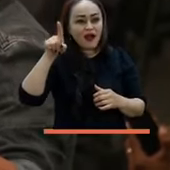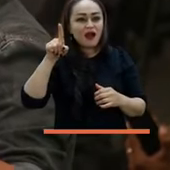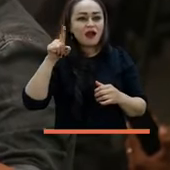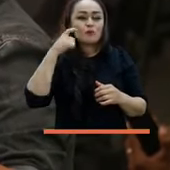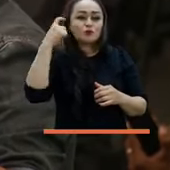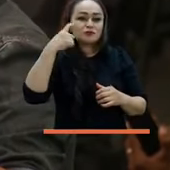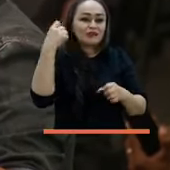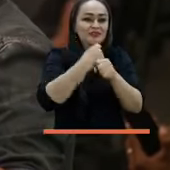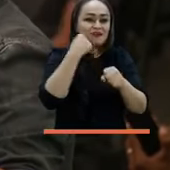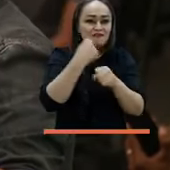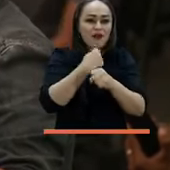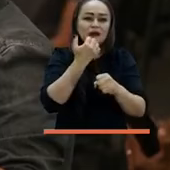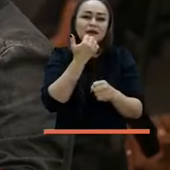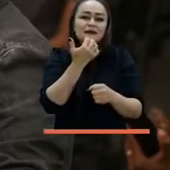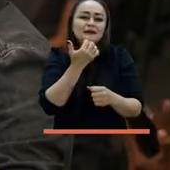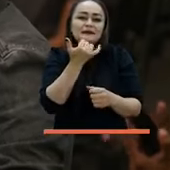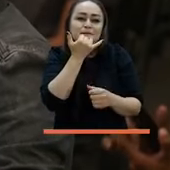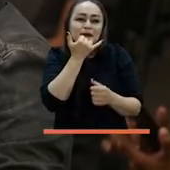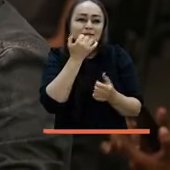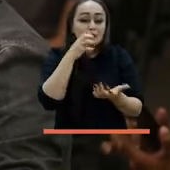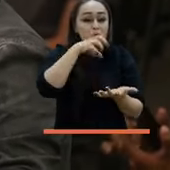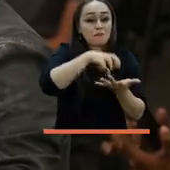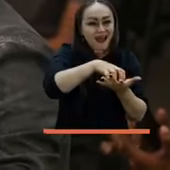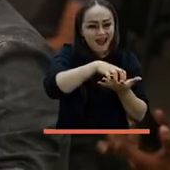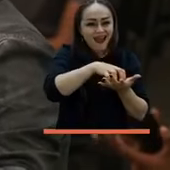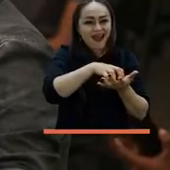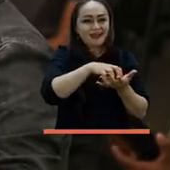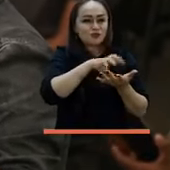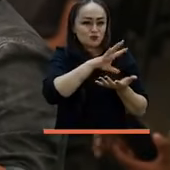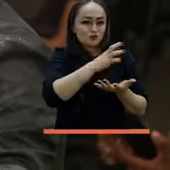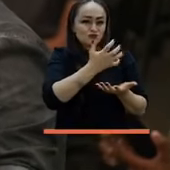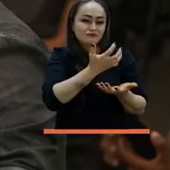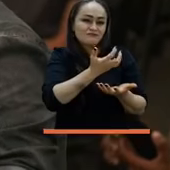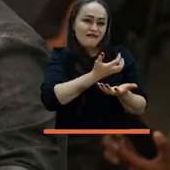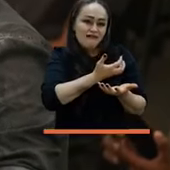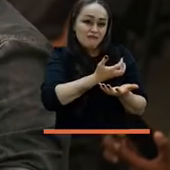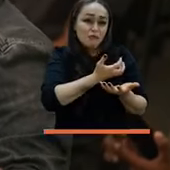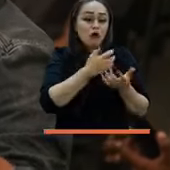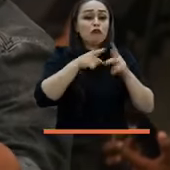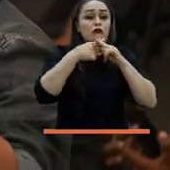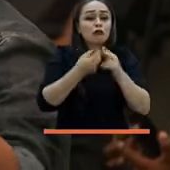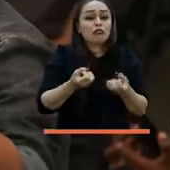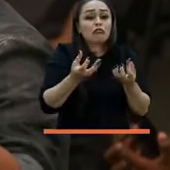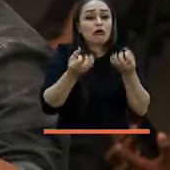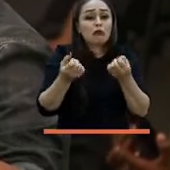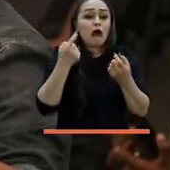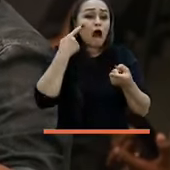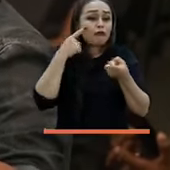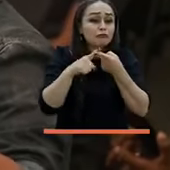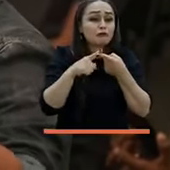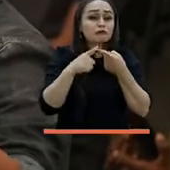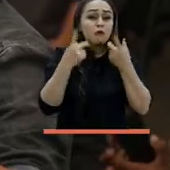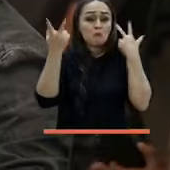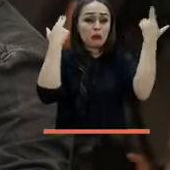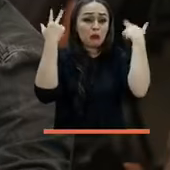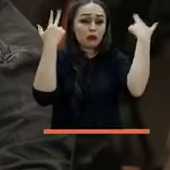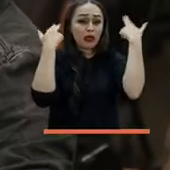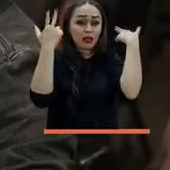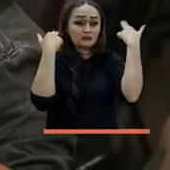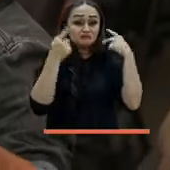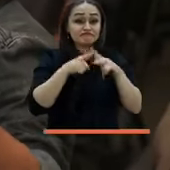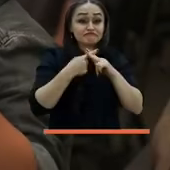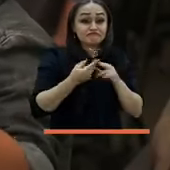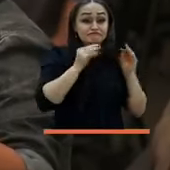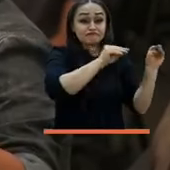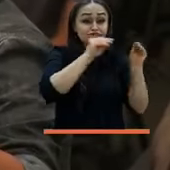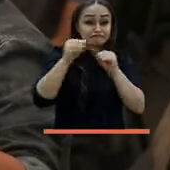más que todo con alcaldía y es el hecho de que ofrecen talleres para hacer peluqueras pero es que no todas las mujeres trans quieren ser peluquera